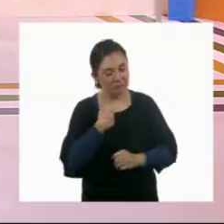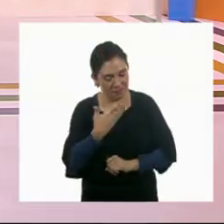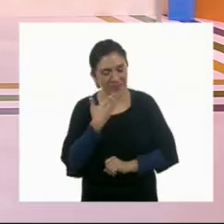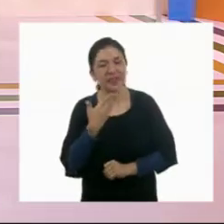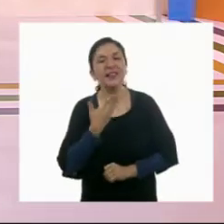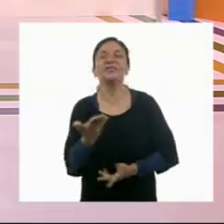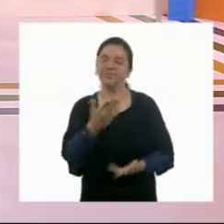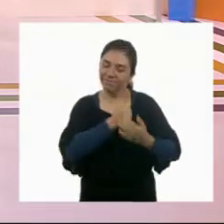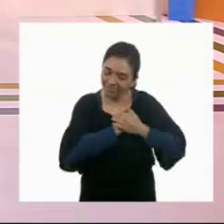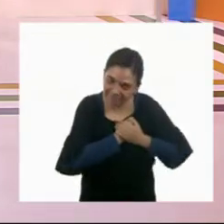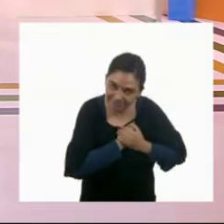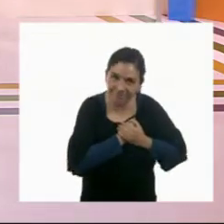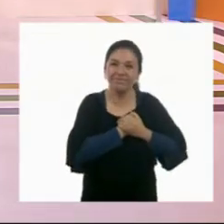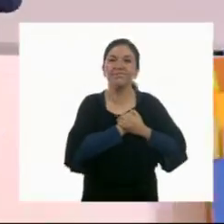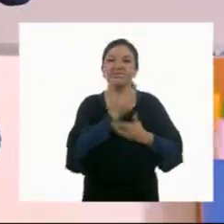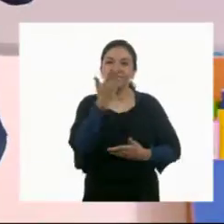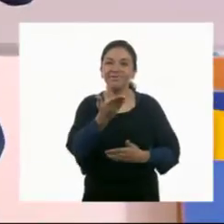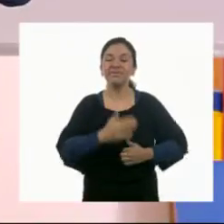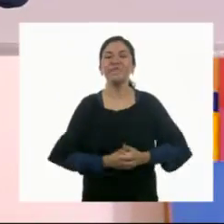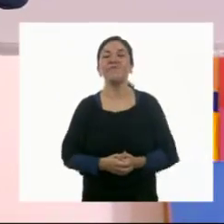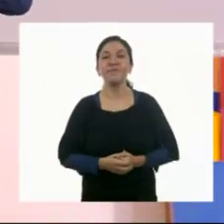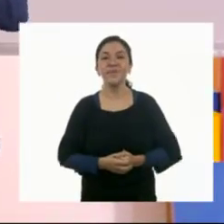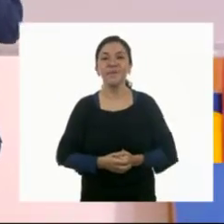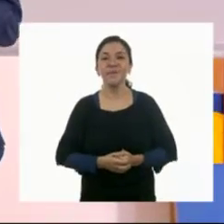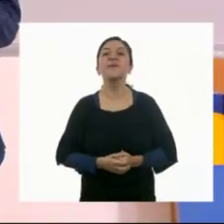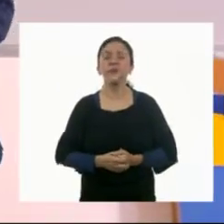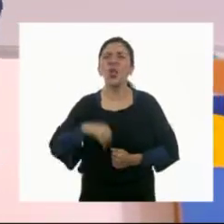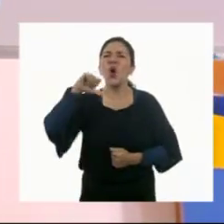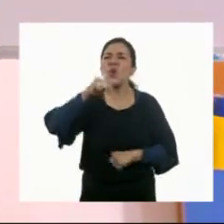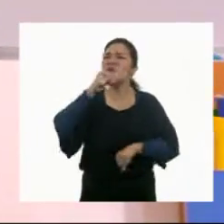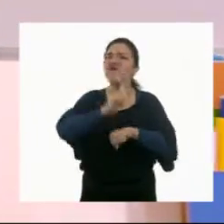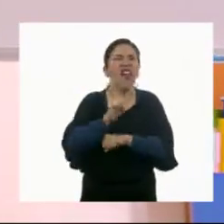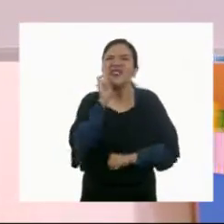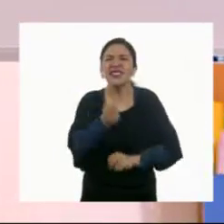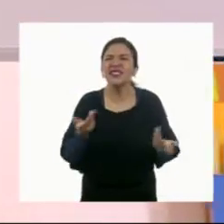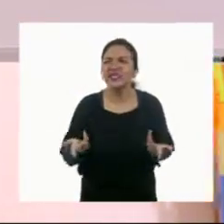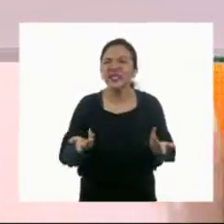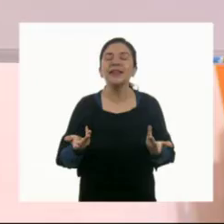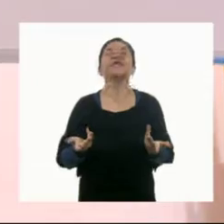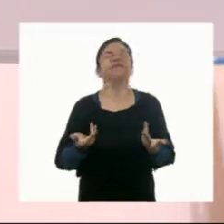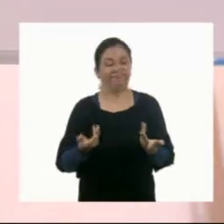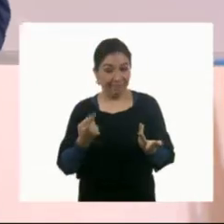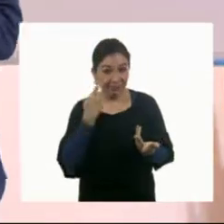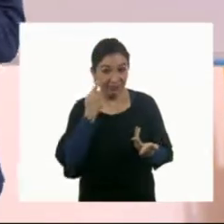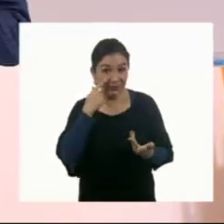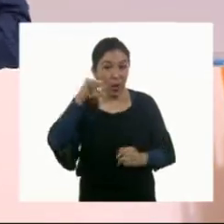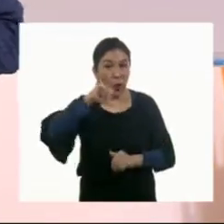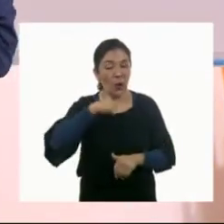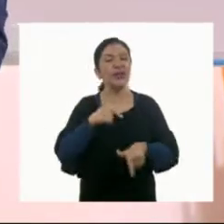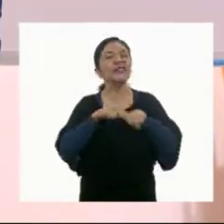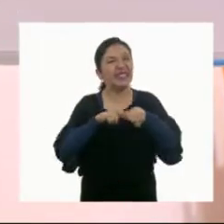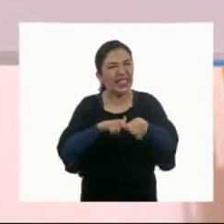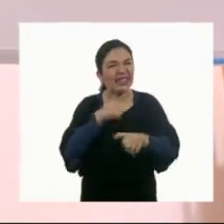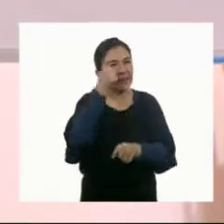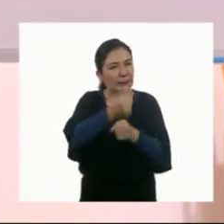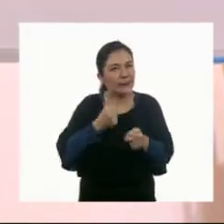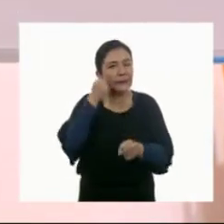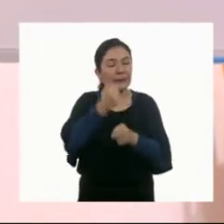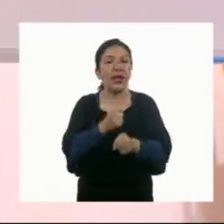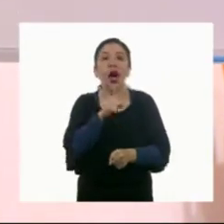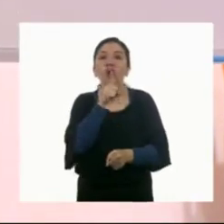saludo. Abrazo a la distancia. ¿Qué vamos a ver hoy, Paco? Ah, vamos a seguir trabajando con